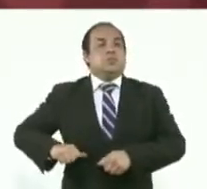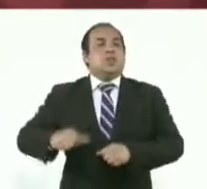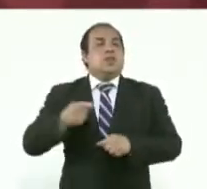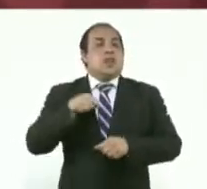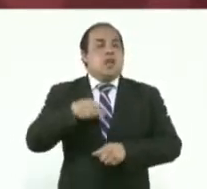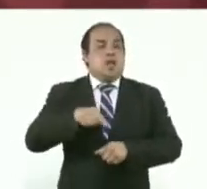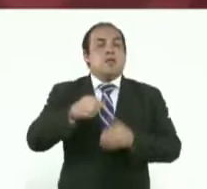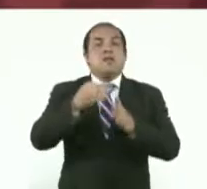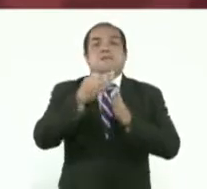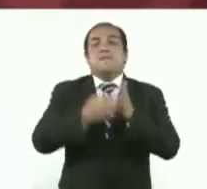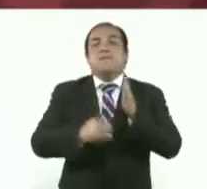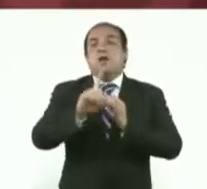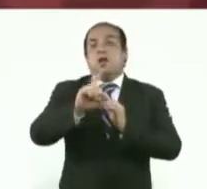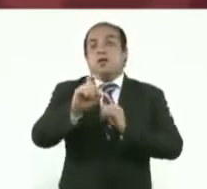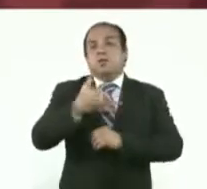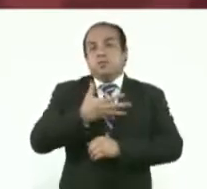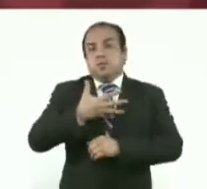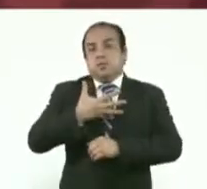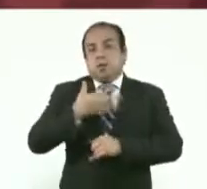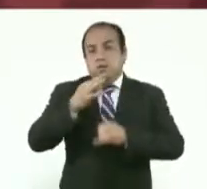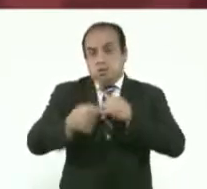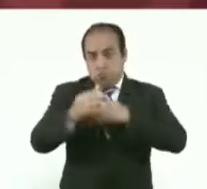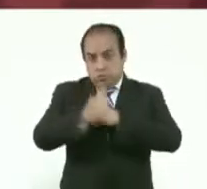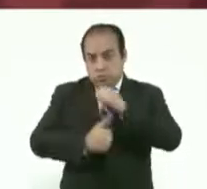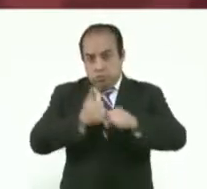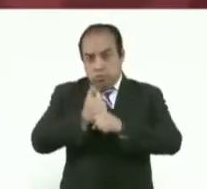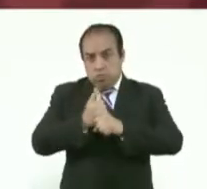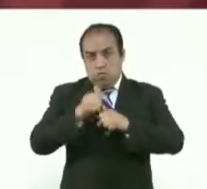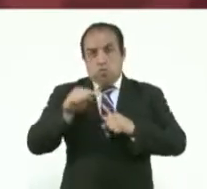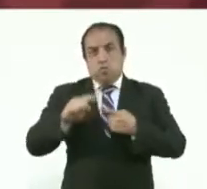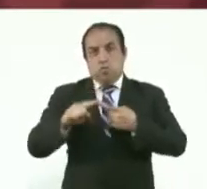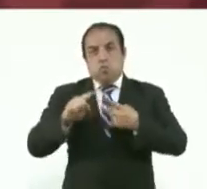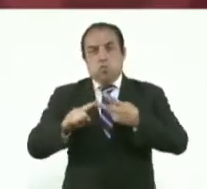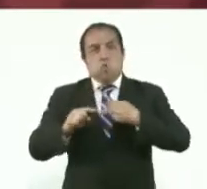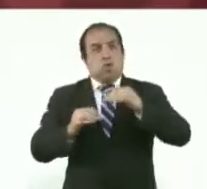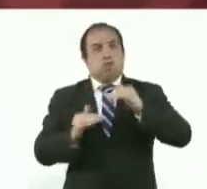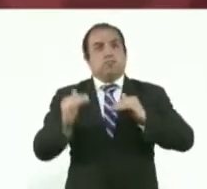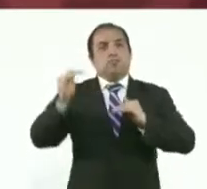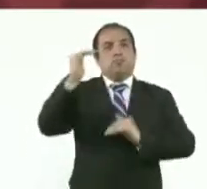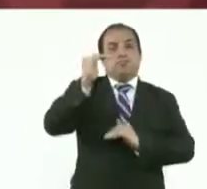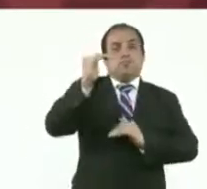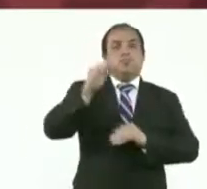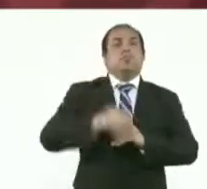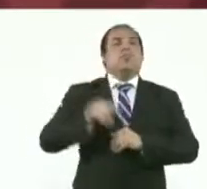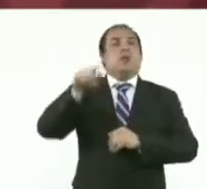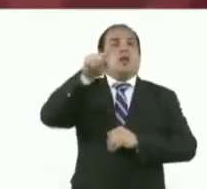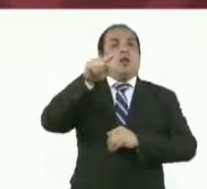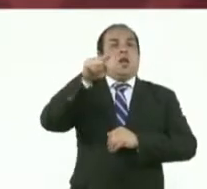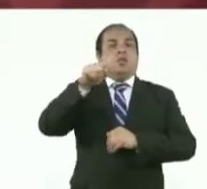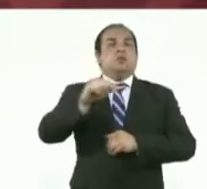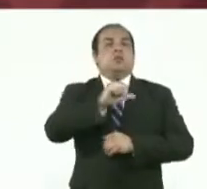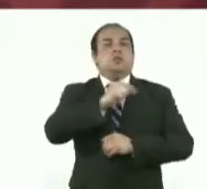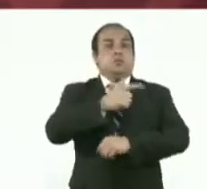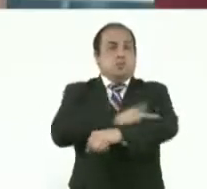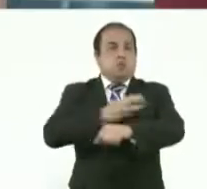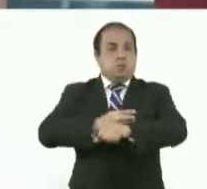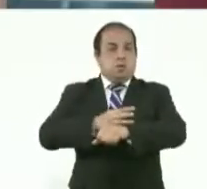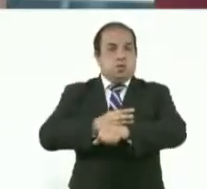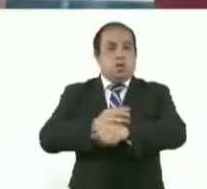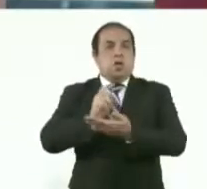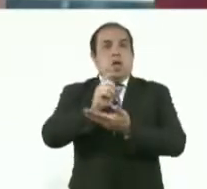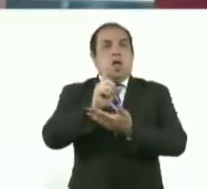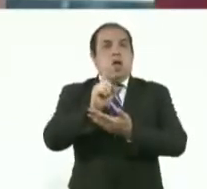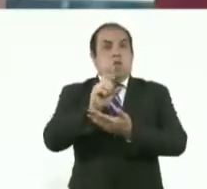escasez durante el último año, como para la parte alta, es el abasto de agua adicional de